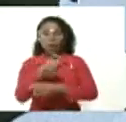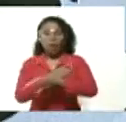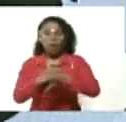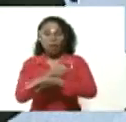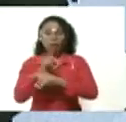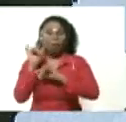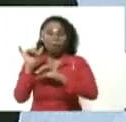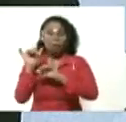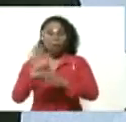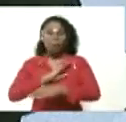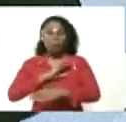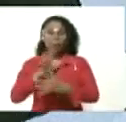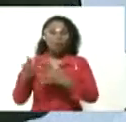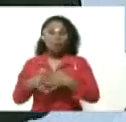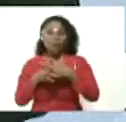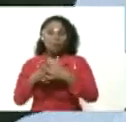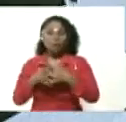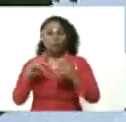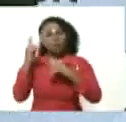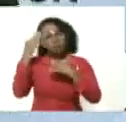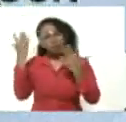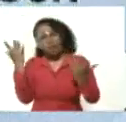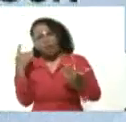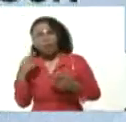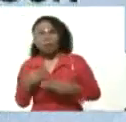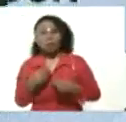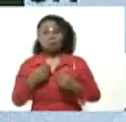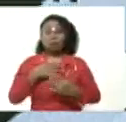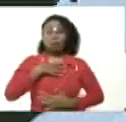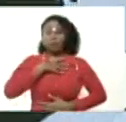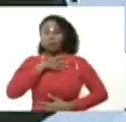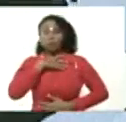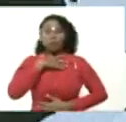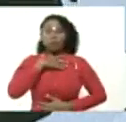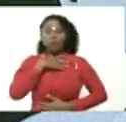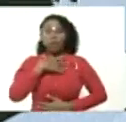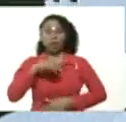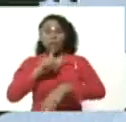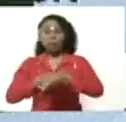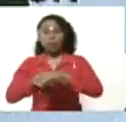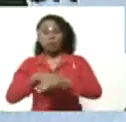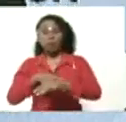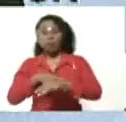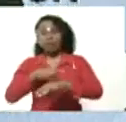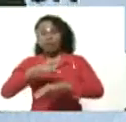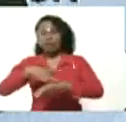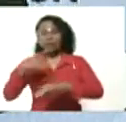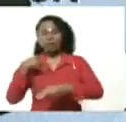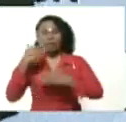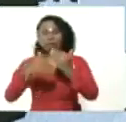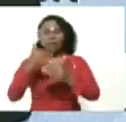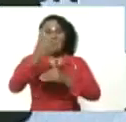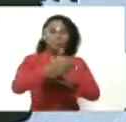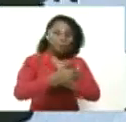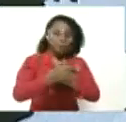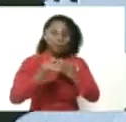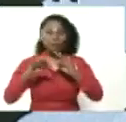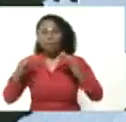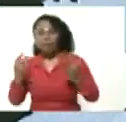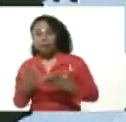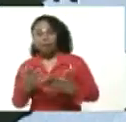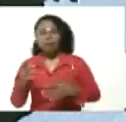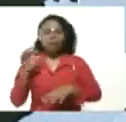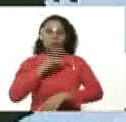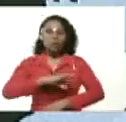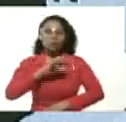Biden por pretender, no sé, que los más ricos contribuyan en los momentos delicados de la pospandemia con la sociedad.